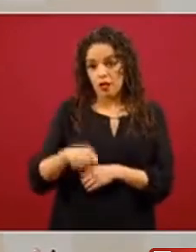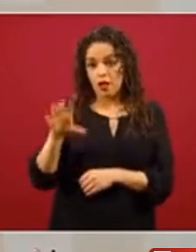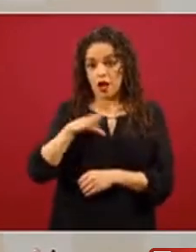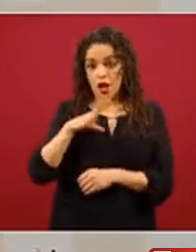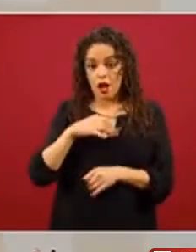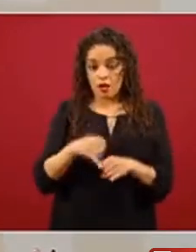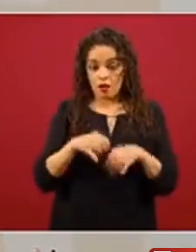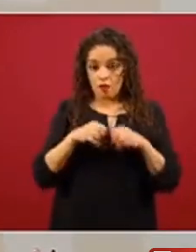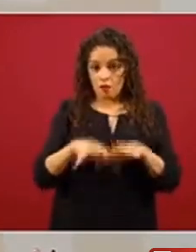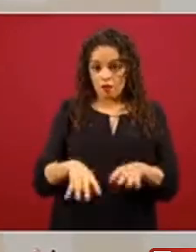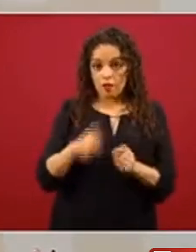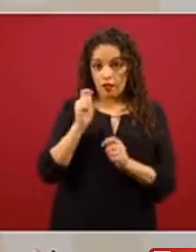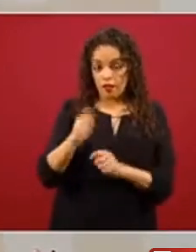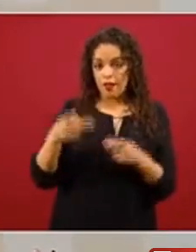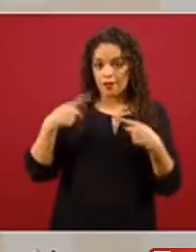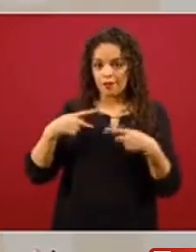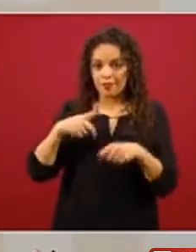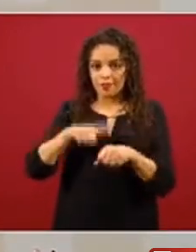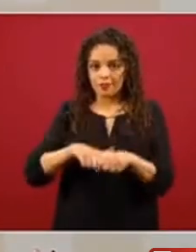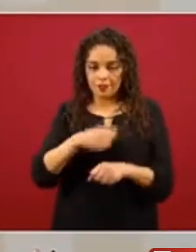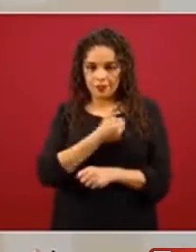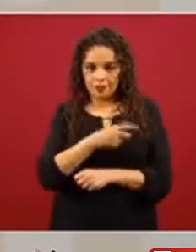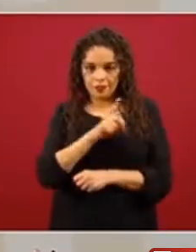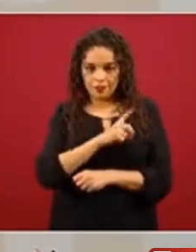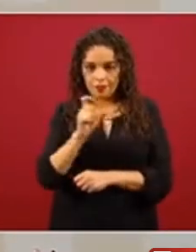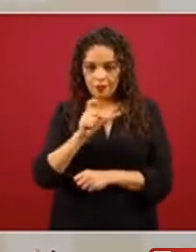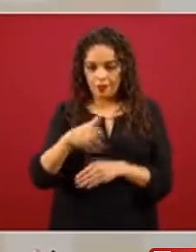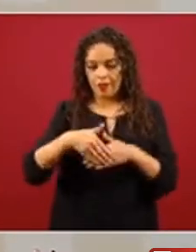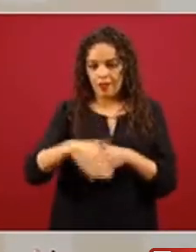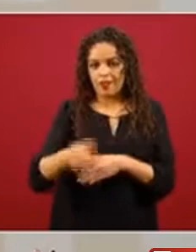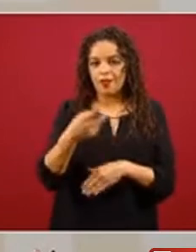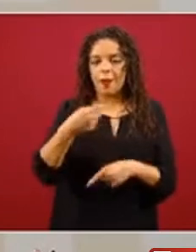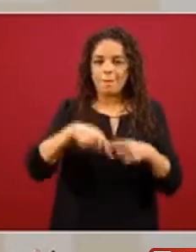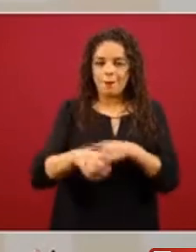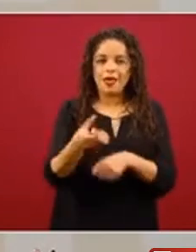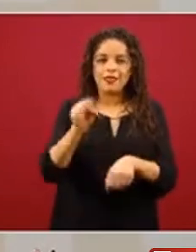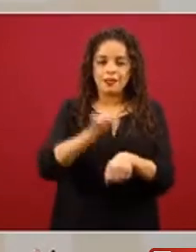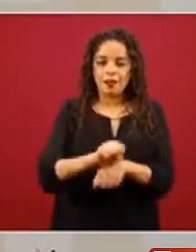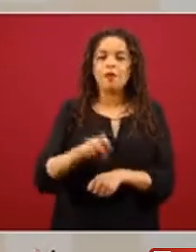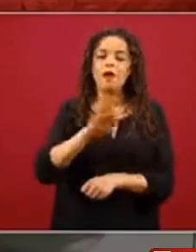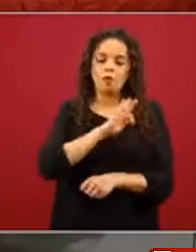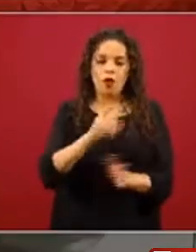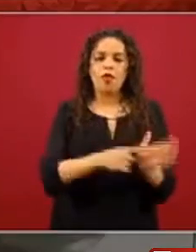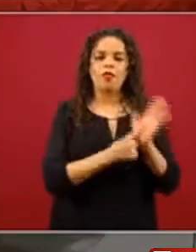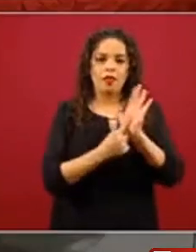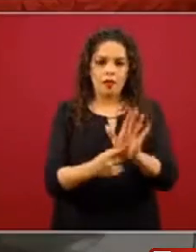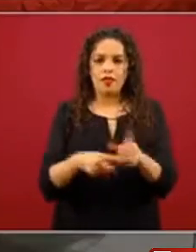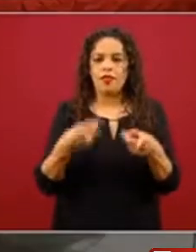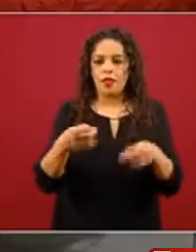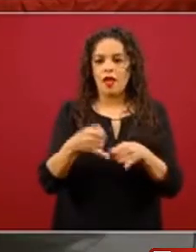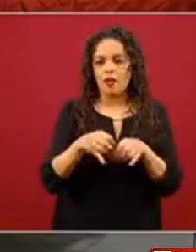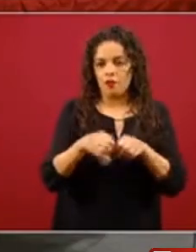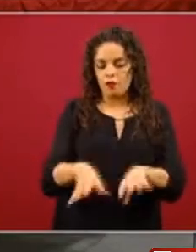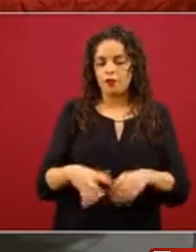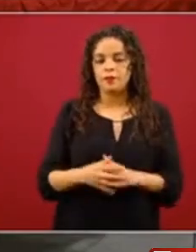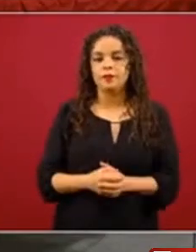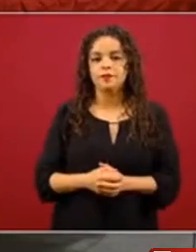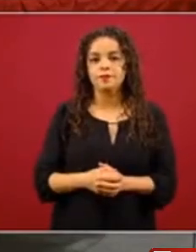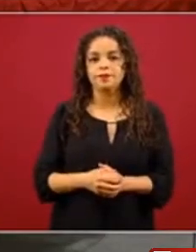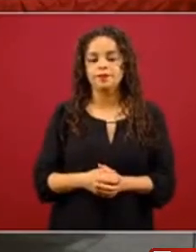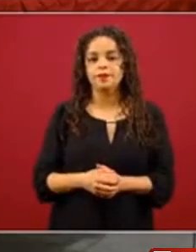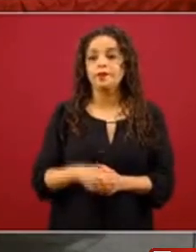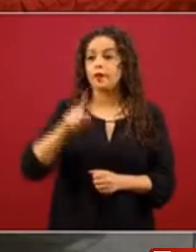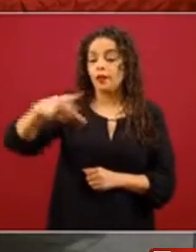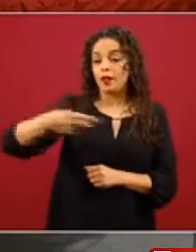personal de salud, que es generalmente al inicio de la semana. Doctor Alomía. Sí, en relación a la pregunta de los números de cada una de